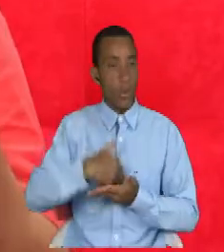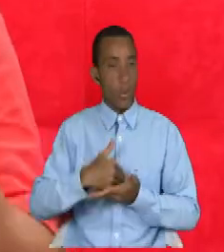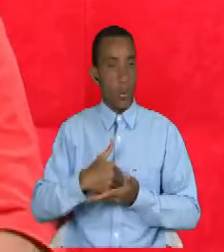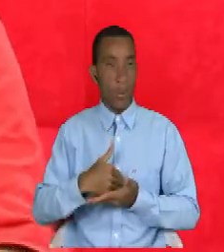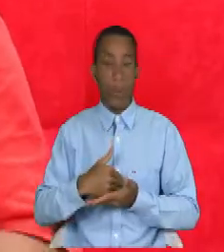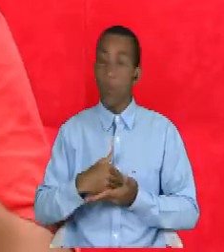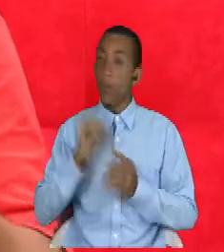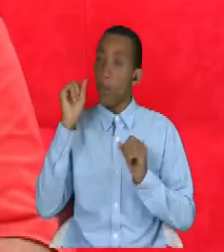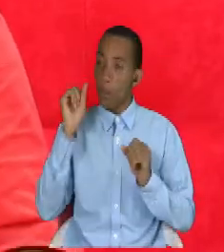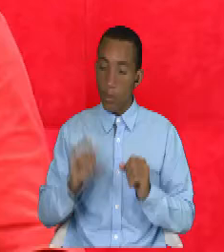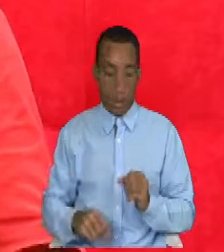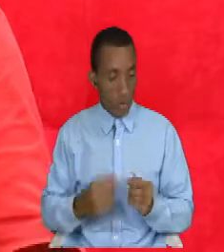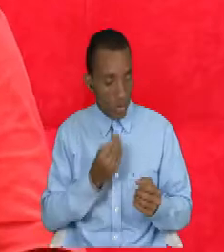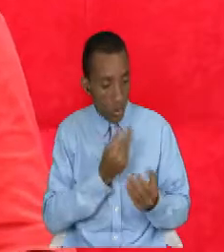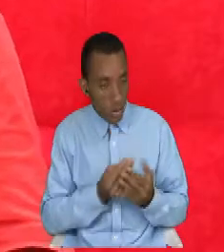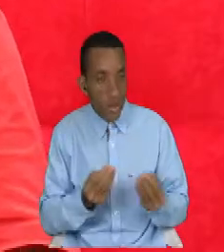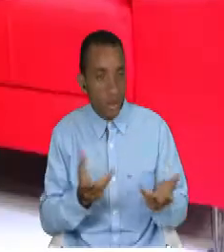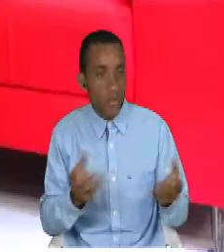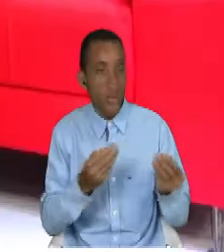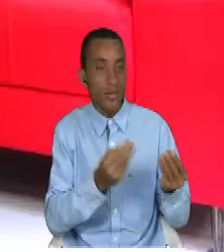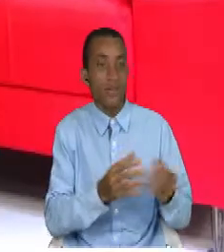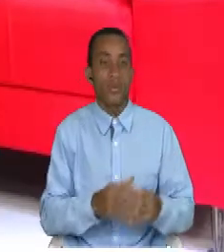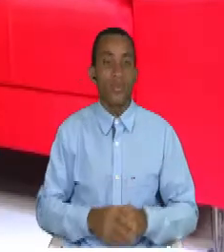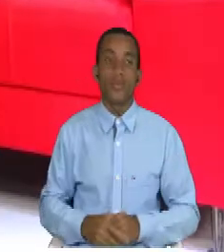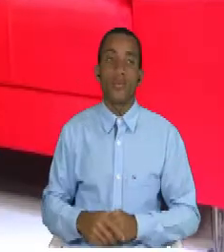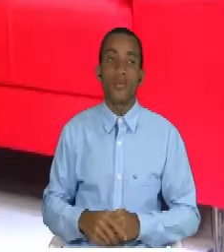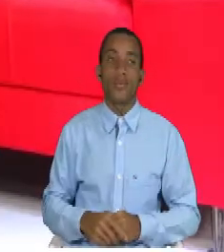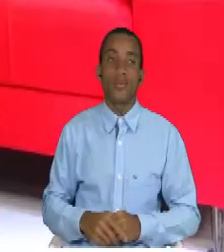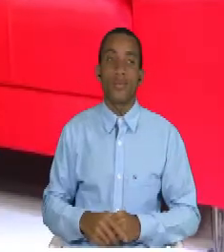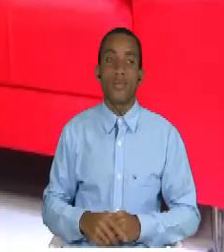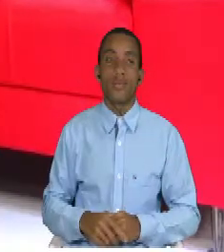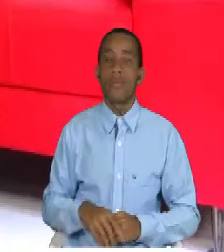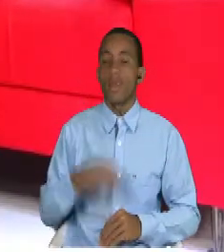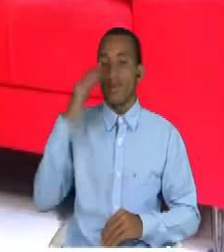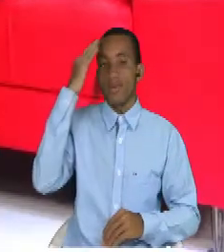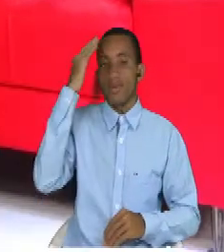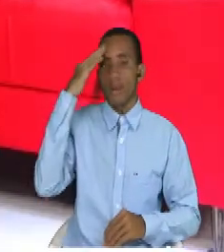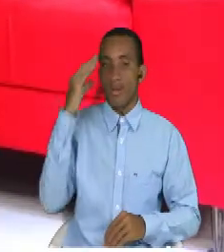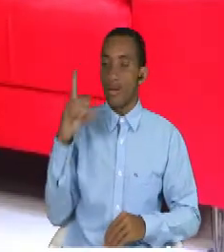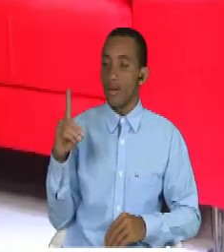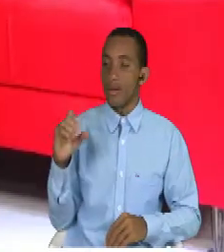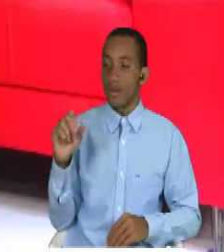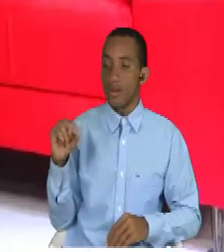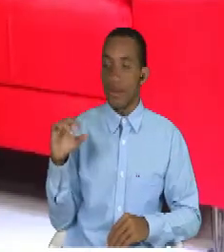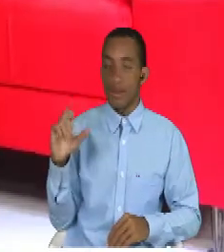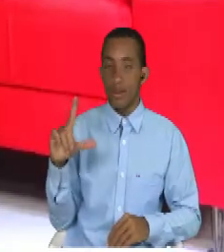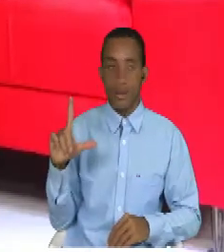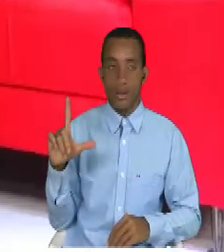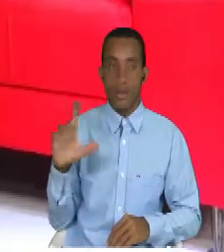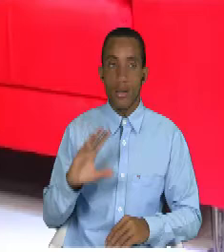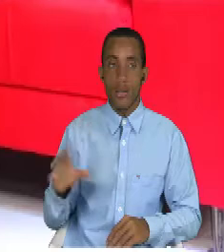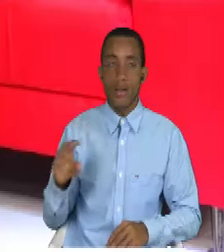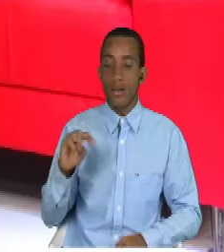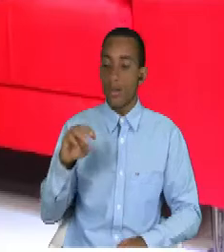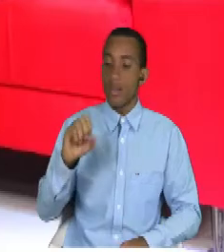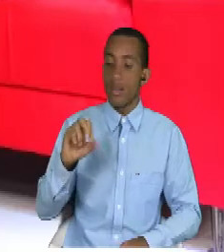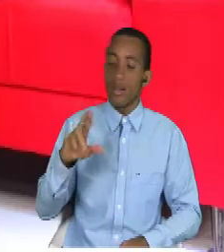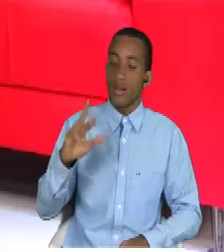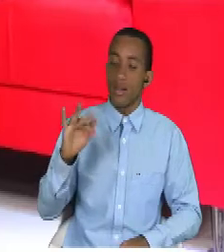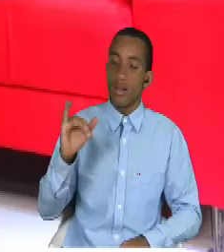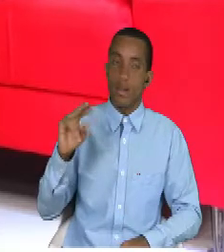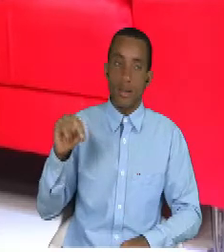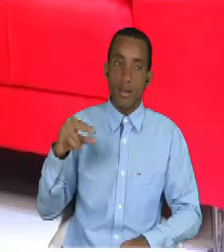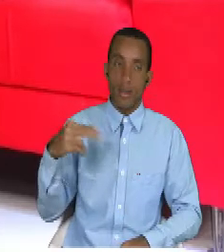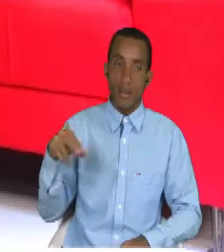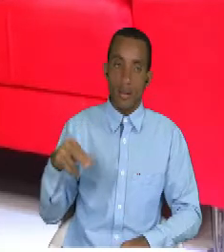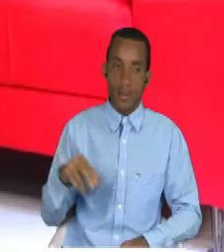según como se mueve en el mercado realmente bueno entonces ya saben él es daniel martínez ahí nos dio su página web para que